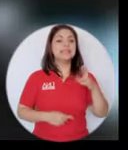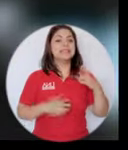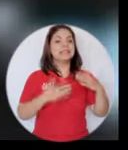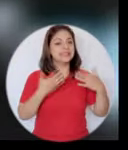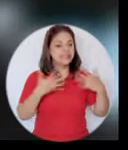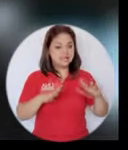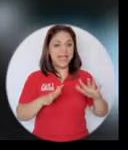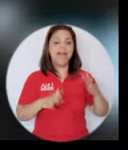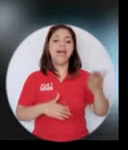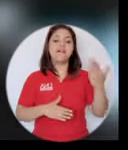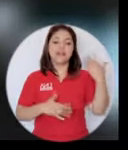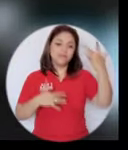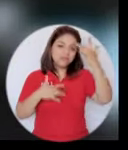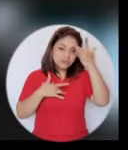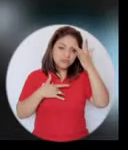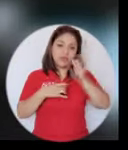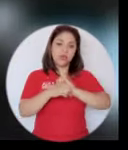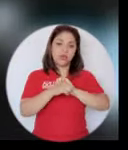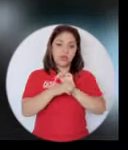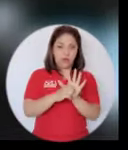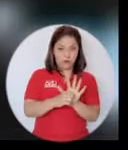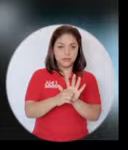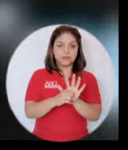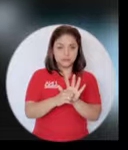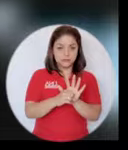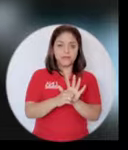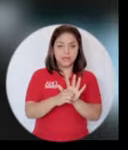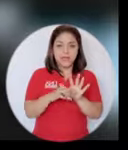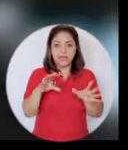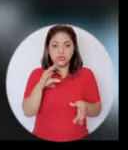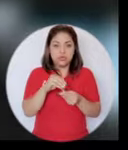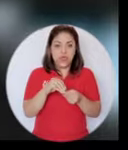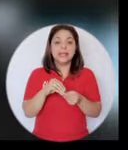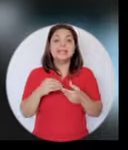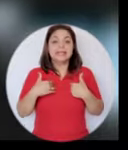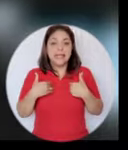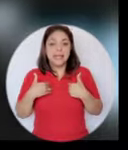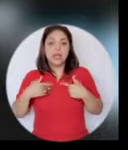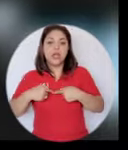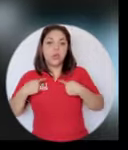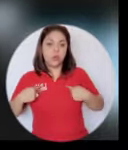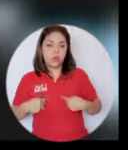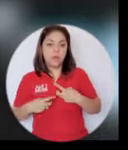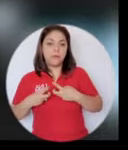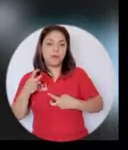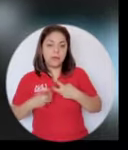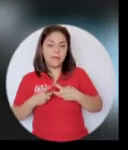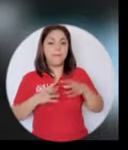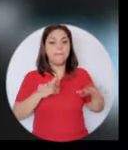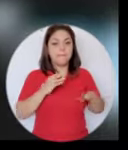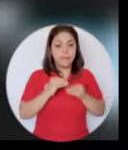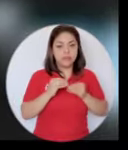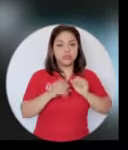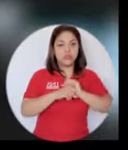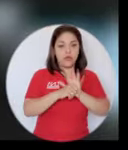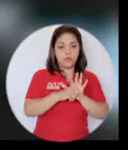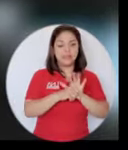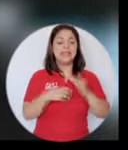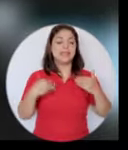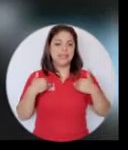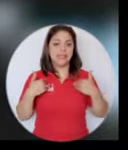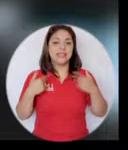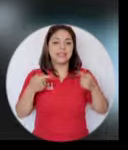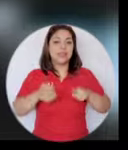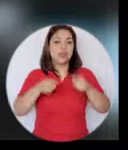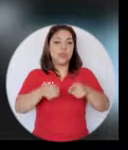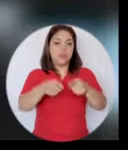un paciente que tenía su enfermedad cardiovascular y que adicionalmente tuvo COVID-19 y presentó algún tipo de